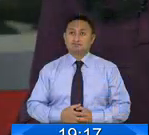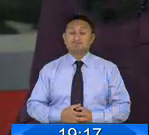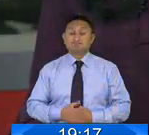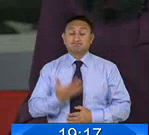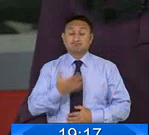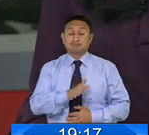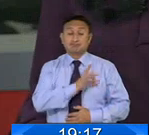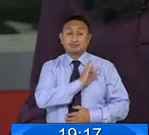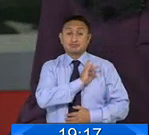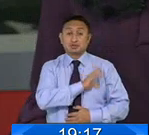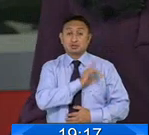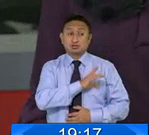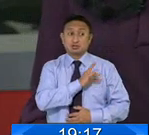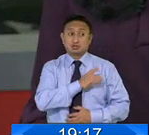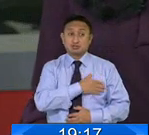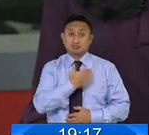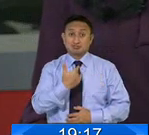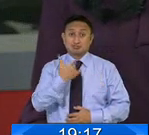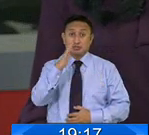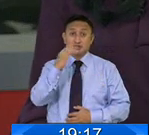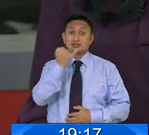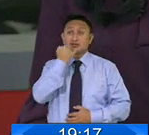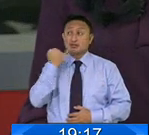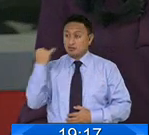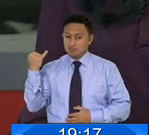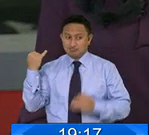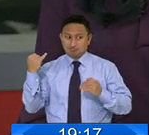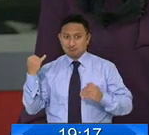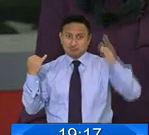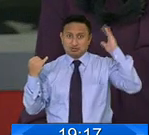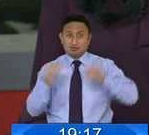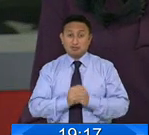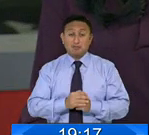Chile supera a Israel en temas de vacunación y se